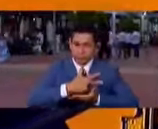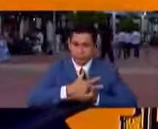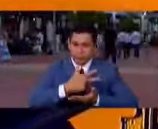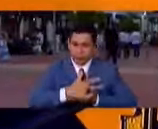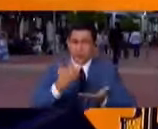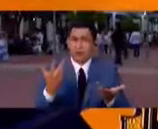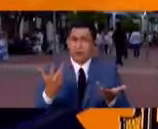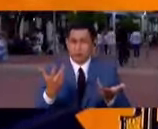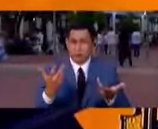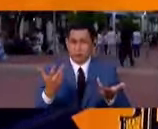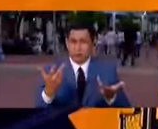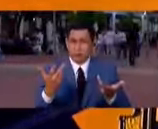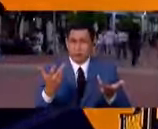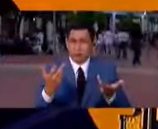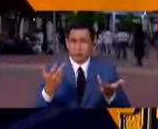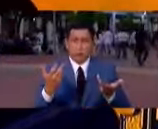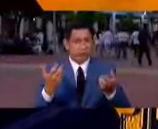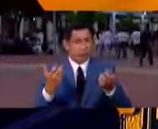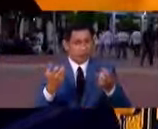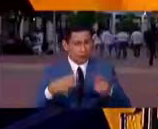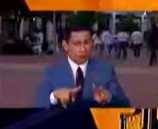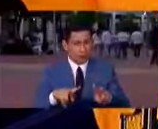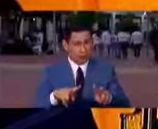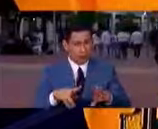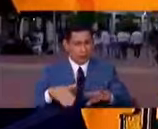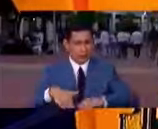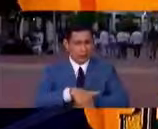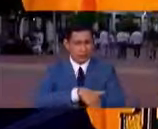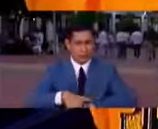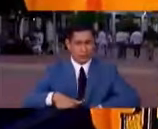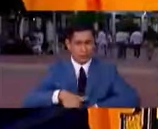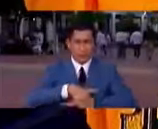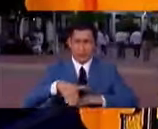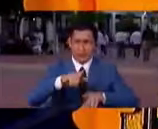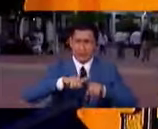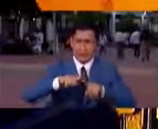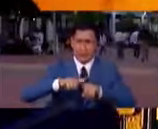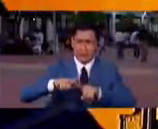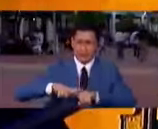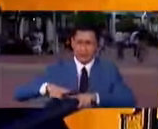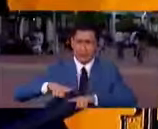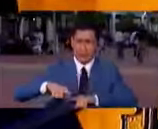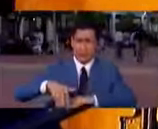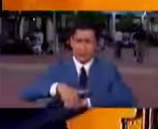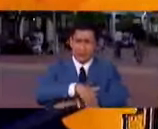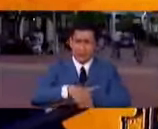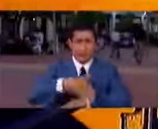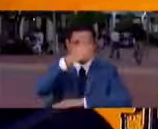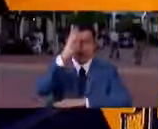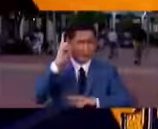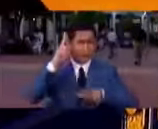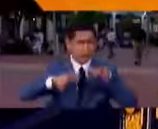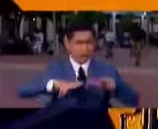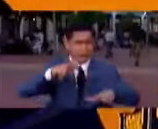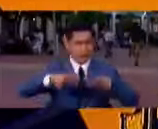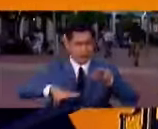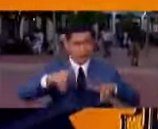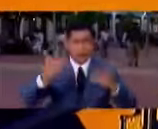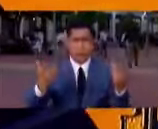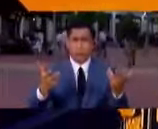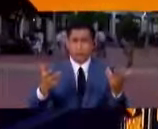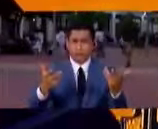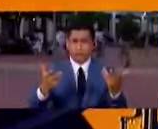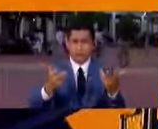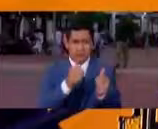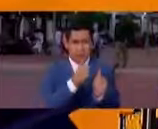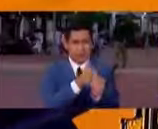de la Ener Parrales. Pavimentación de la calle Manuela Garicoa, avenida Las Iguanas, desde Eco City hasta la República del